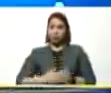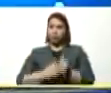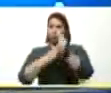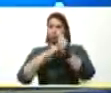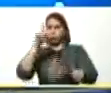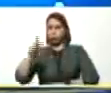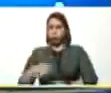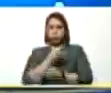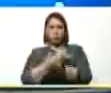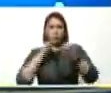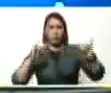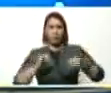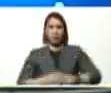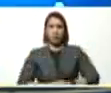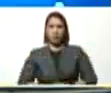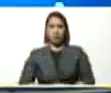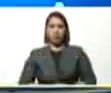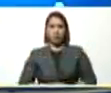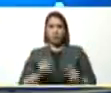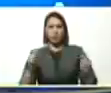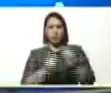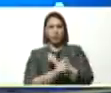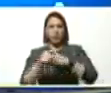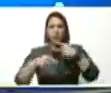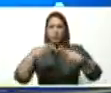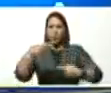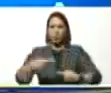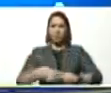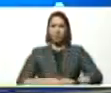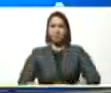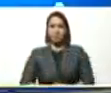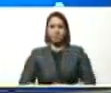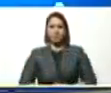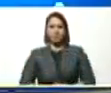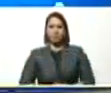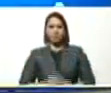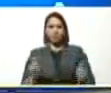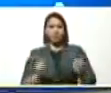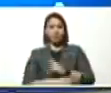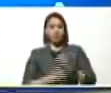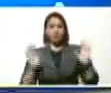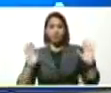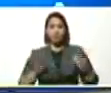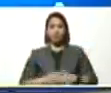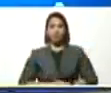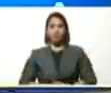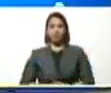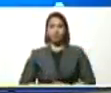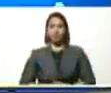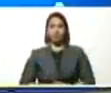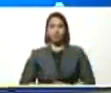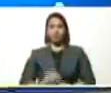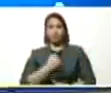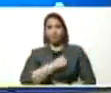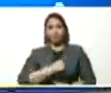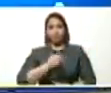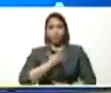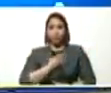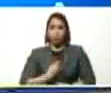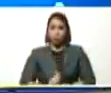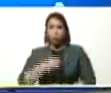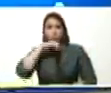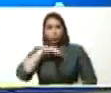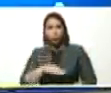de la independencia, convertido después en lo que se convirtió. Para tristeza de la historia y de